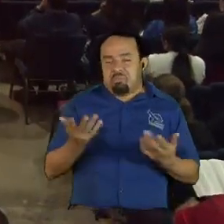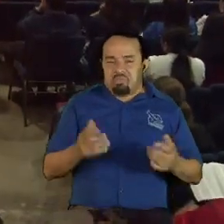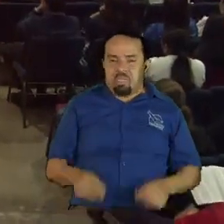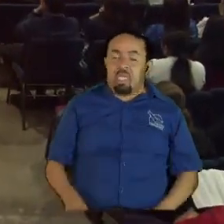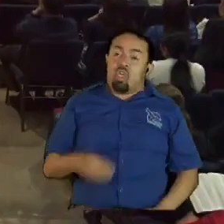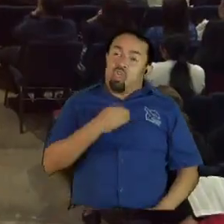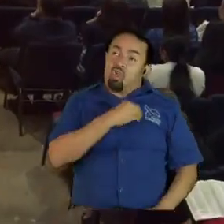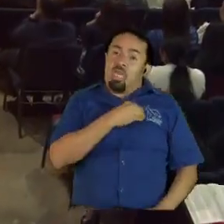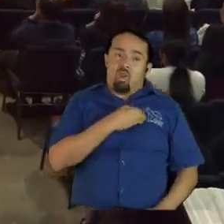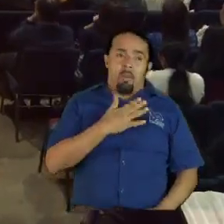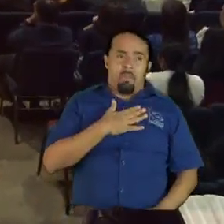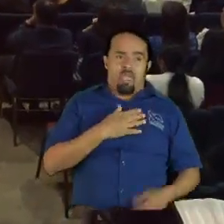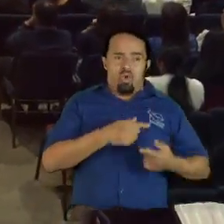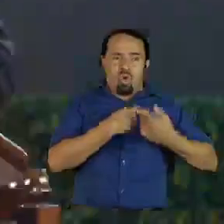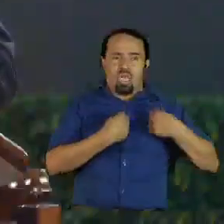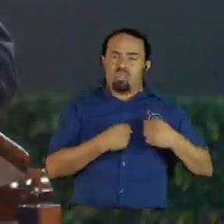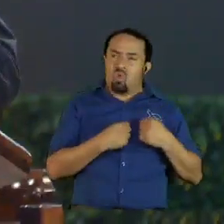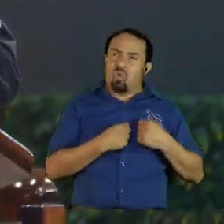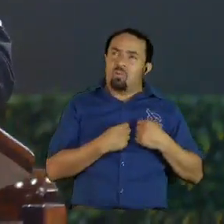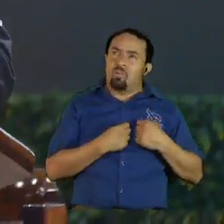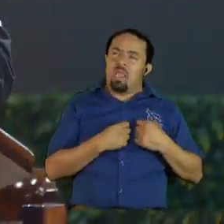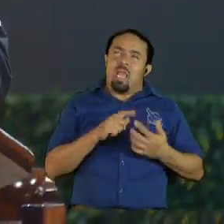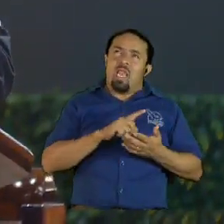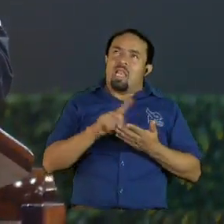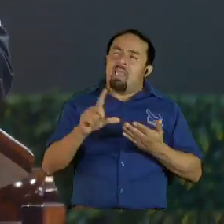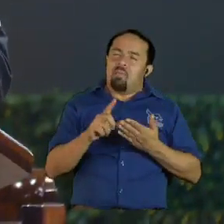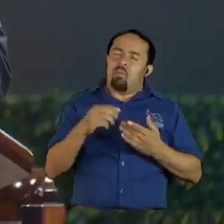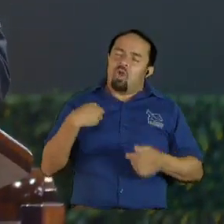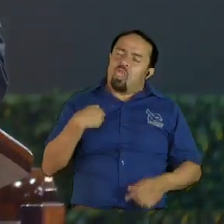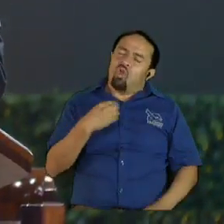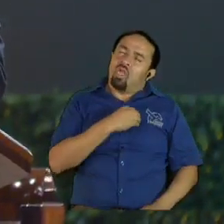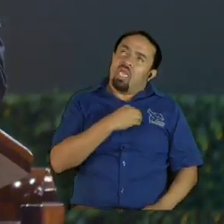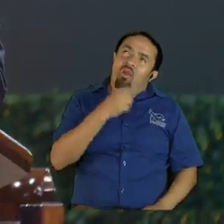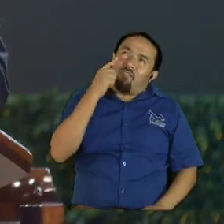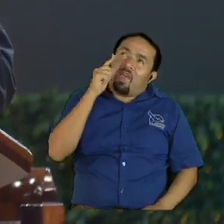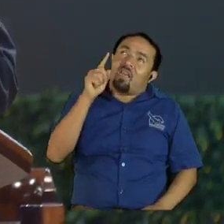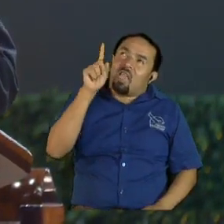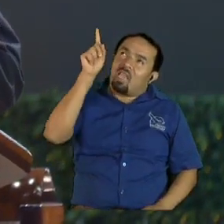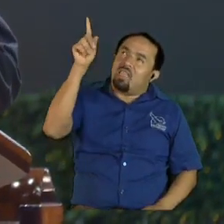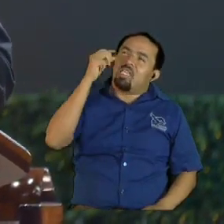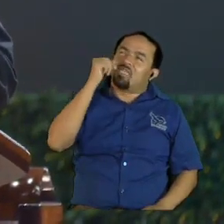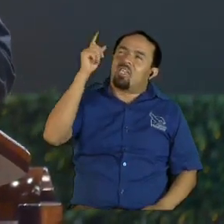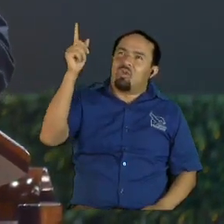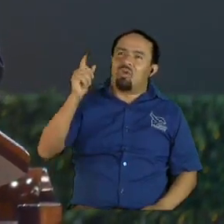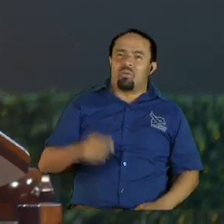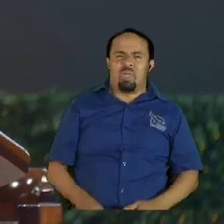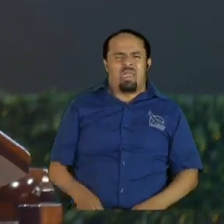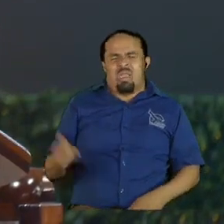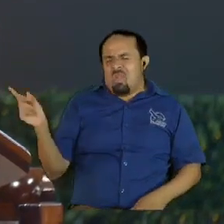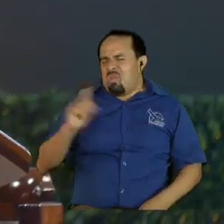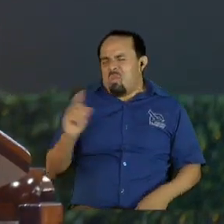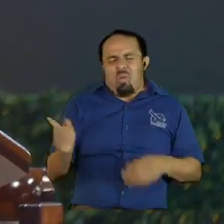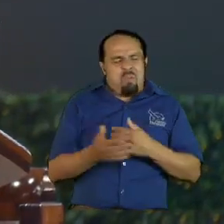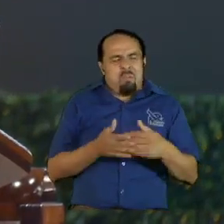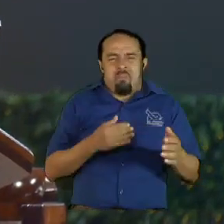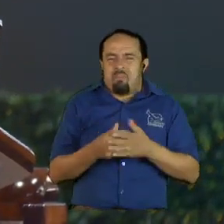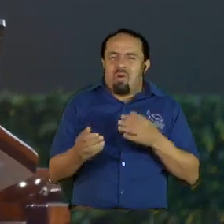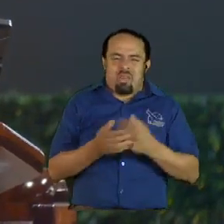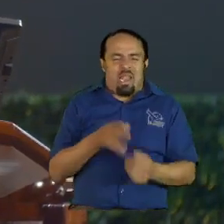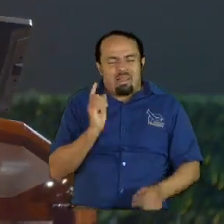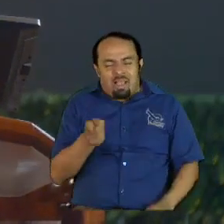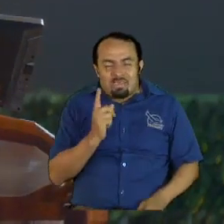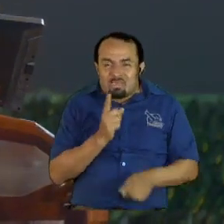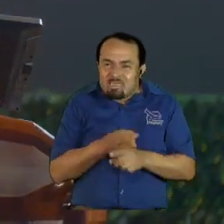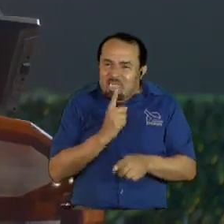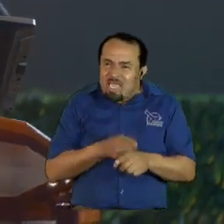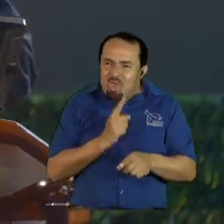Bienaventurados los de puro corazón porque ellos verán a Dios. Entonces, ¿qué importa el castigo al final de cuentas si vas a